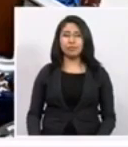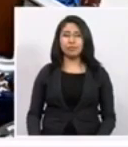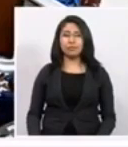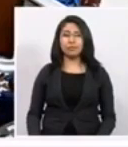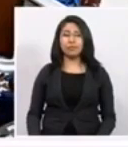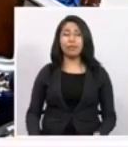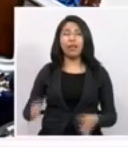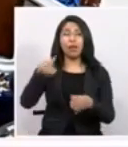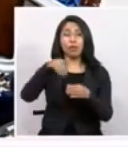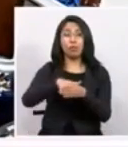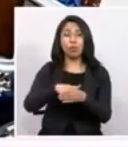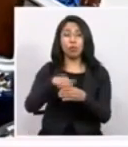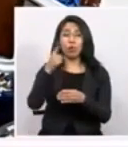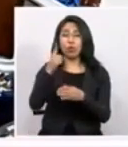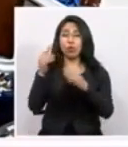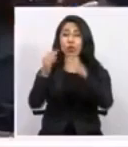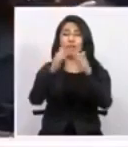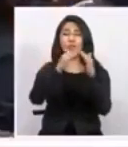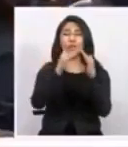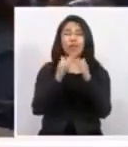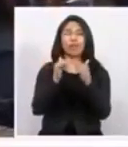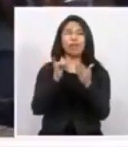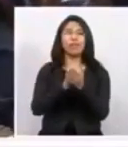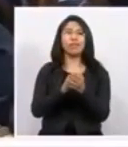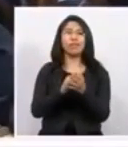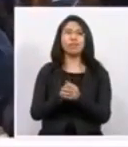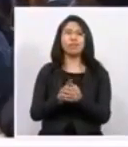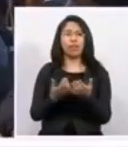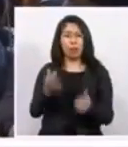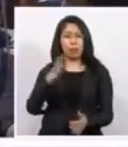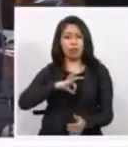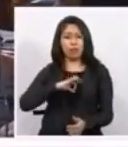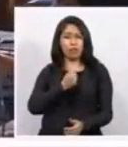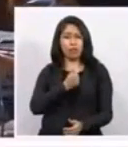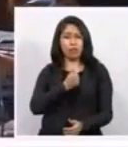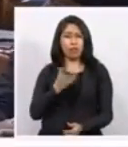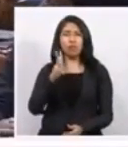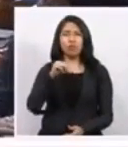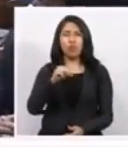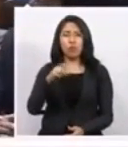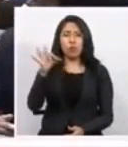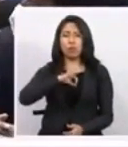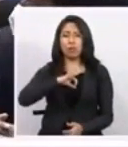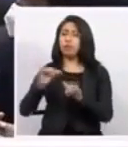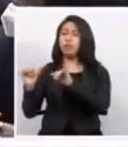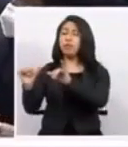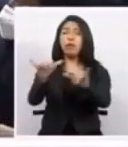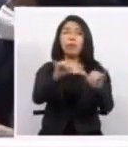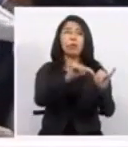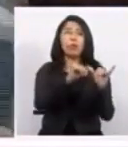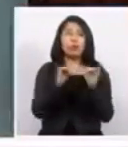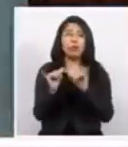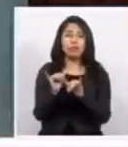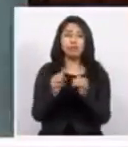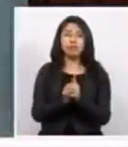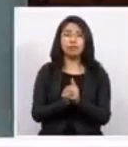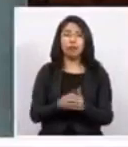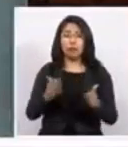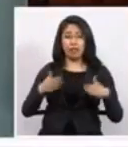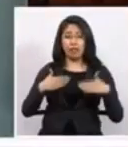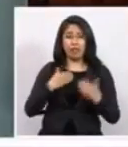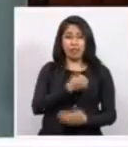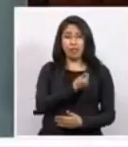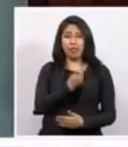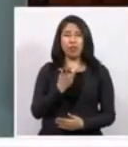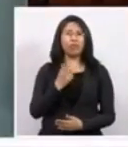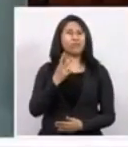Es el voto de un pueblo que no quiere bienestar para unos cuantos, sino para todos. Que no quiere alegría para unos